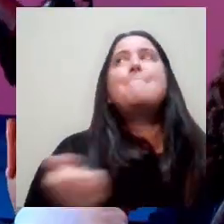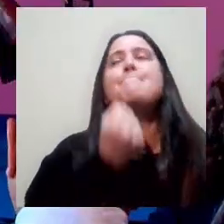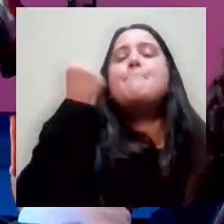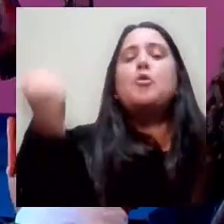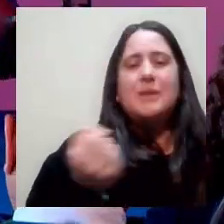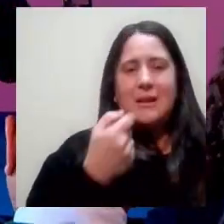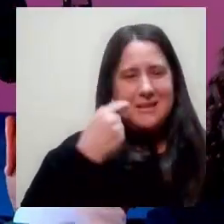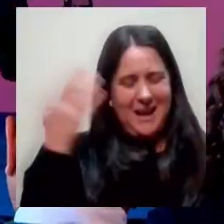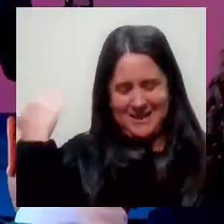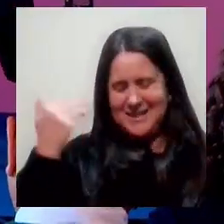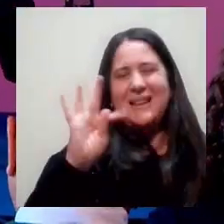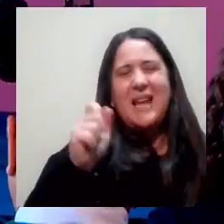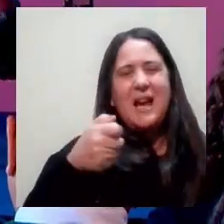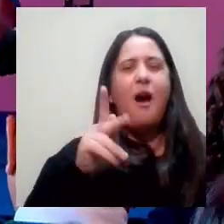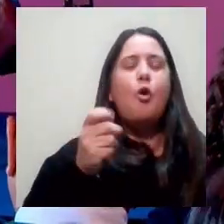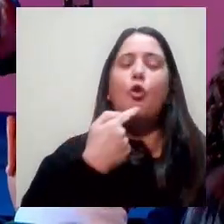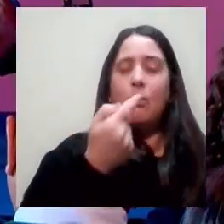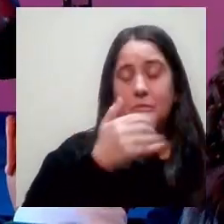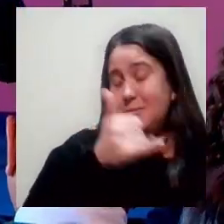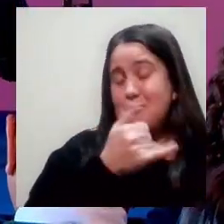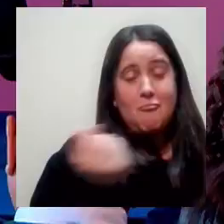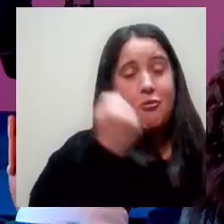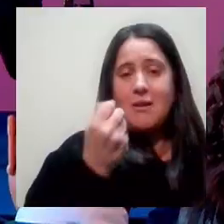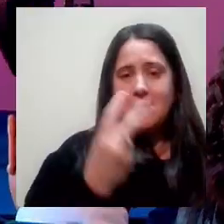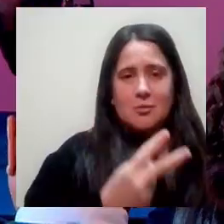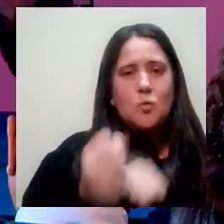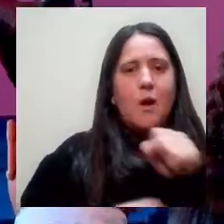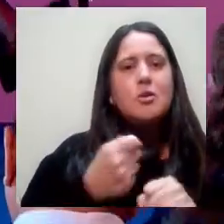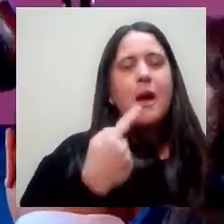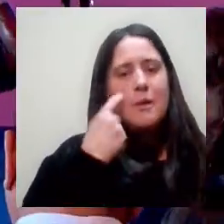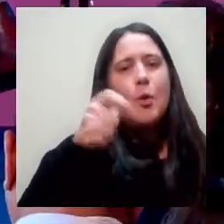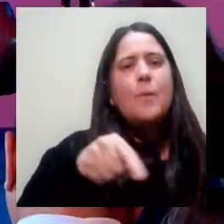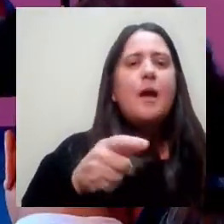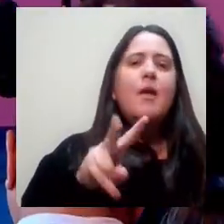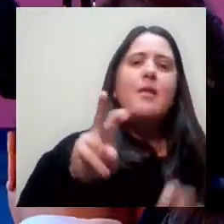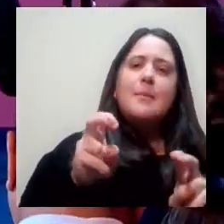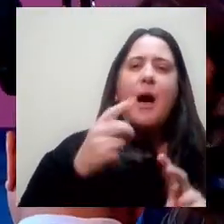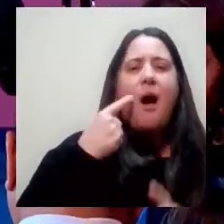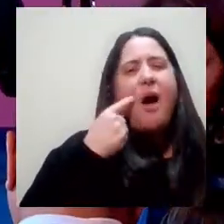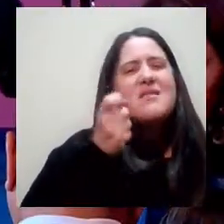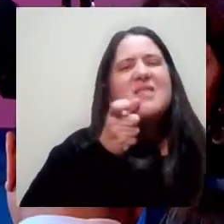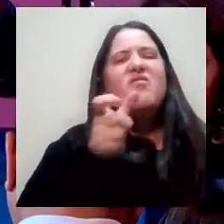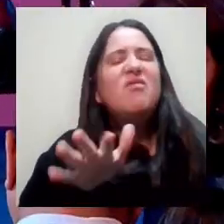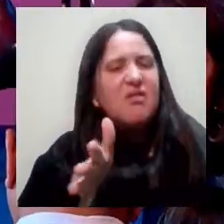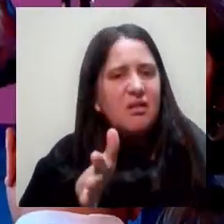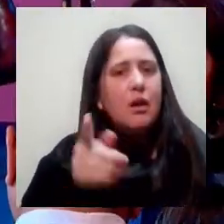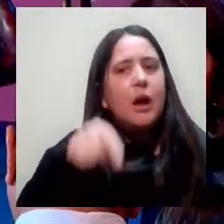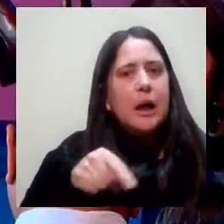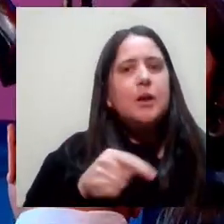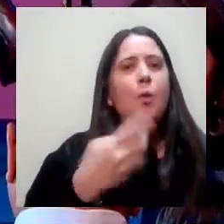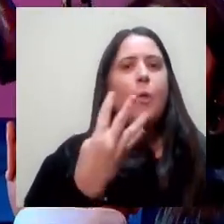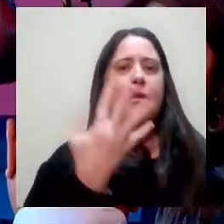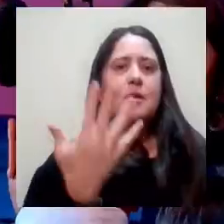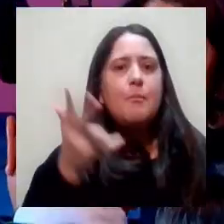contando Teca recién, y ahí vemos que, por ejemplo, en construcción del significado hay un 43%